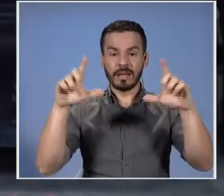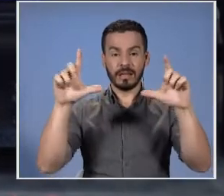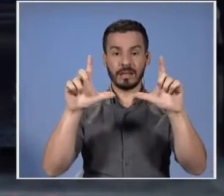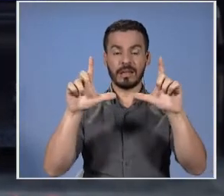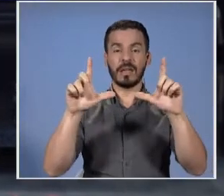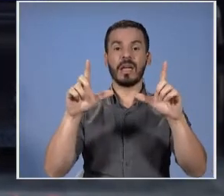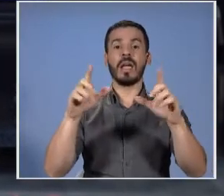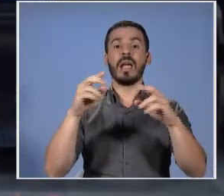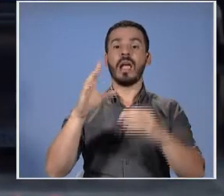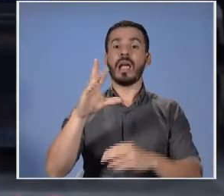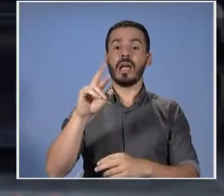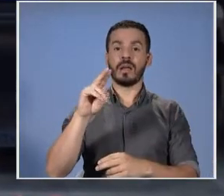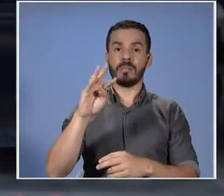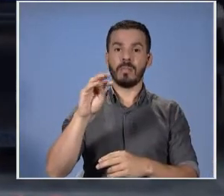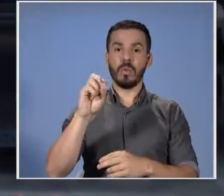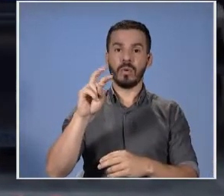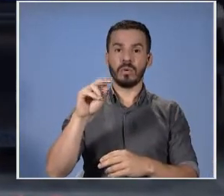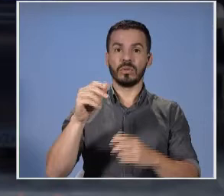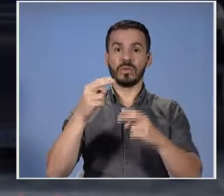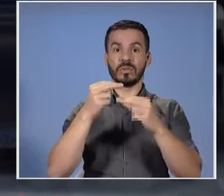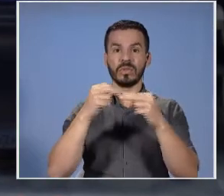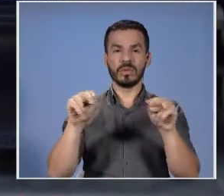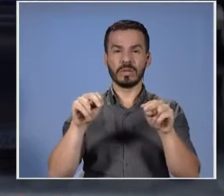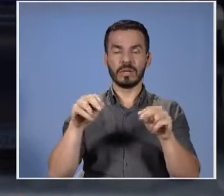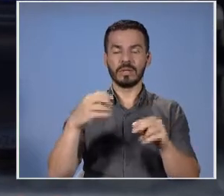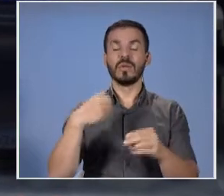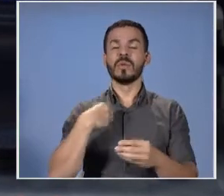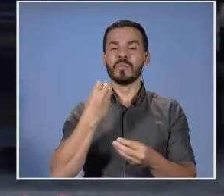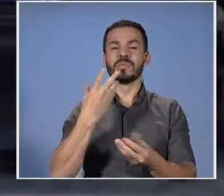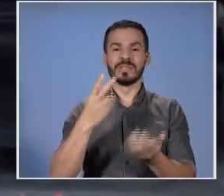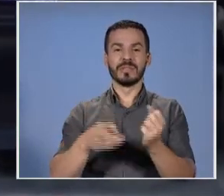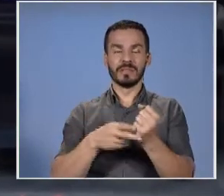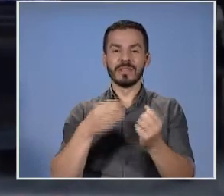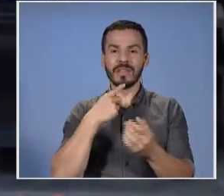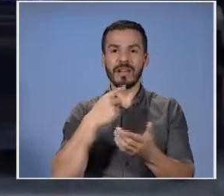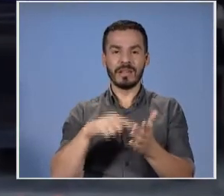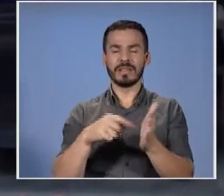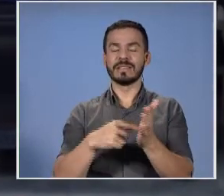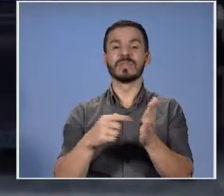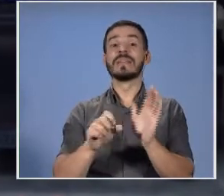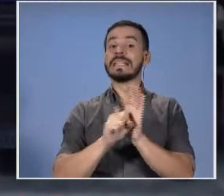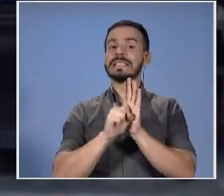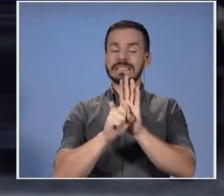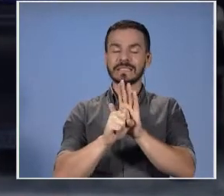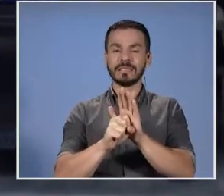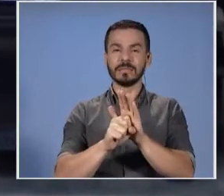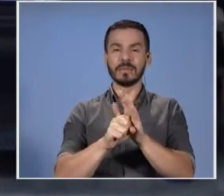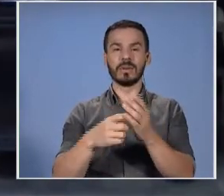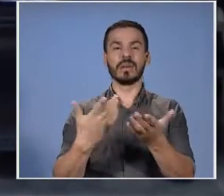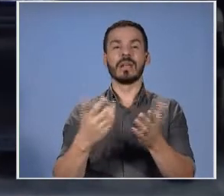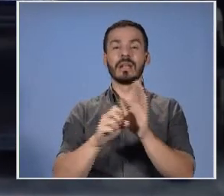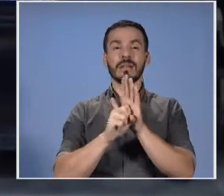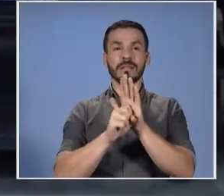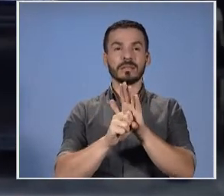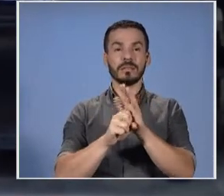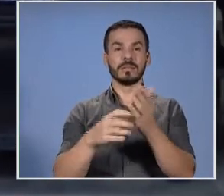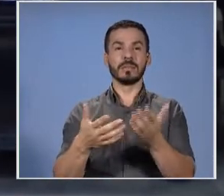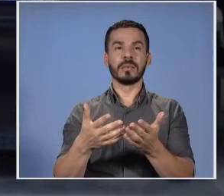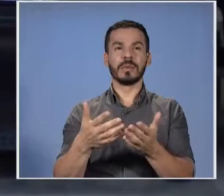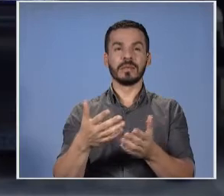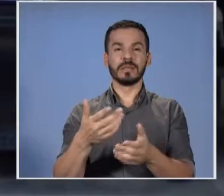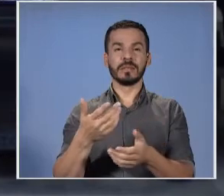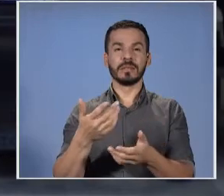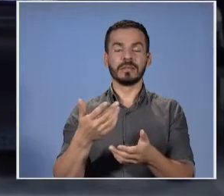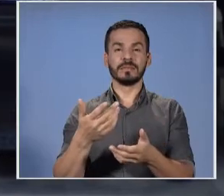¿verdad? Que eso es también, hemos hablado mucho en esta transmisión sobre los simbolismos y lo simbólico